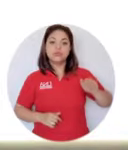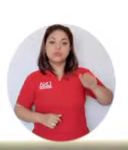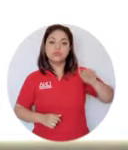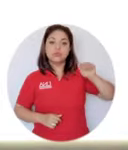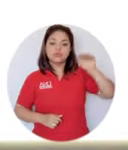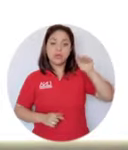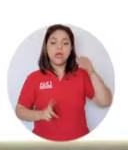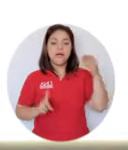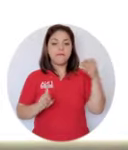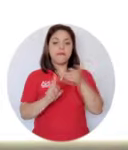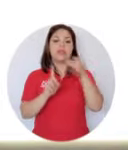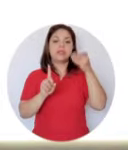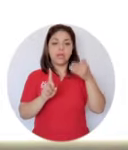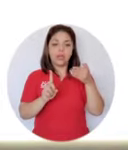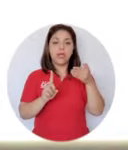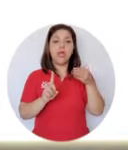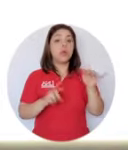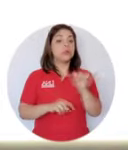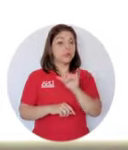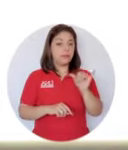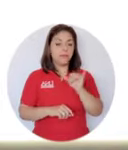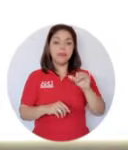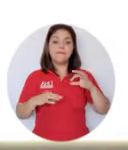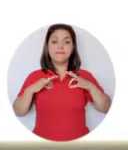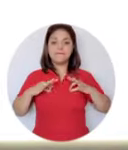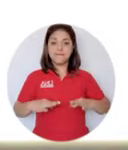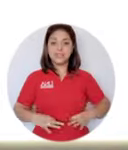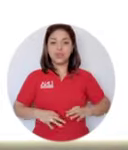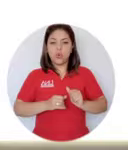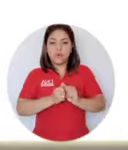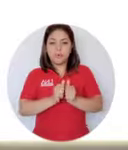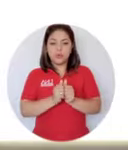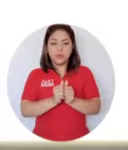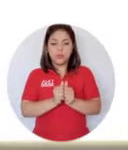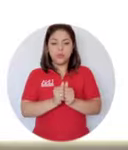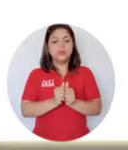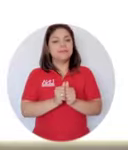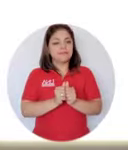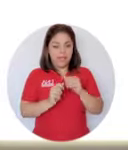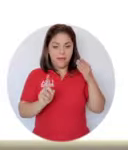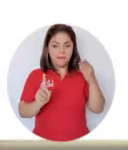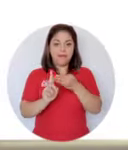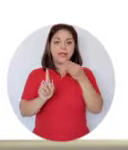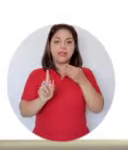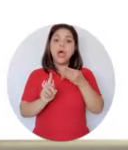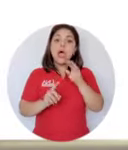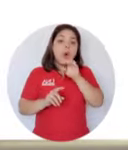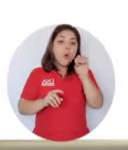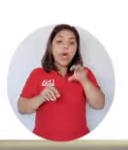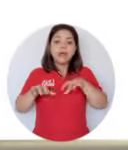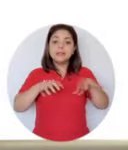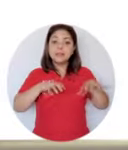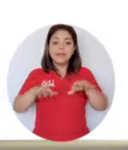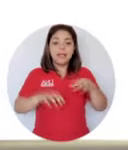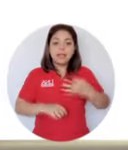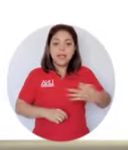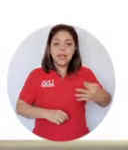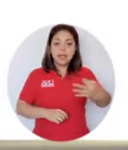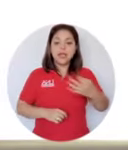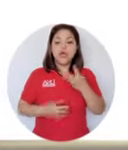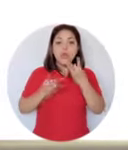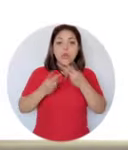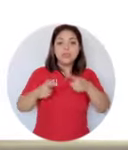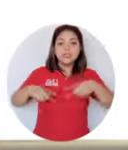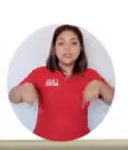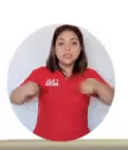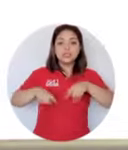personas o en el desarrollo, digamos, físico-atlético o simplemente en la actividad diaria. ¿Cuántos niños de